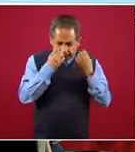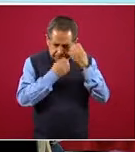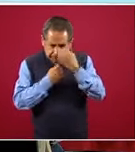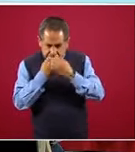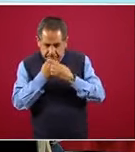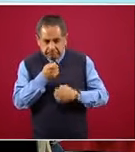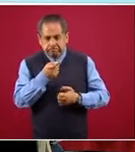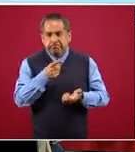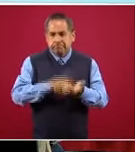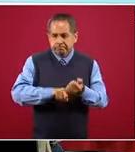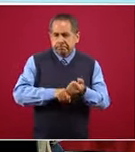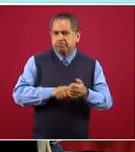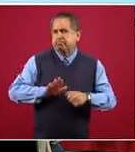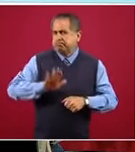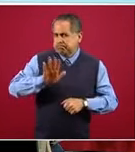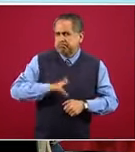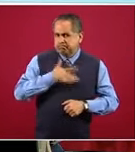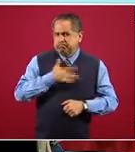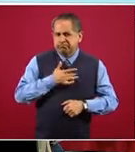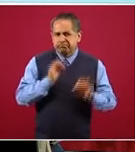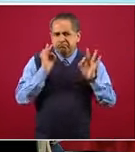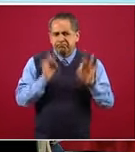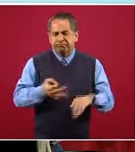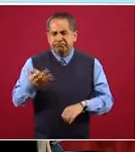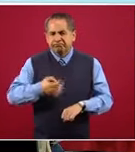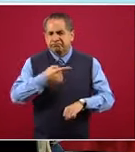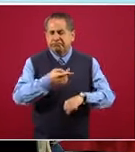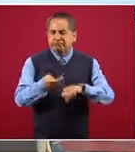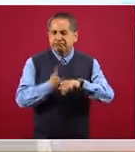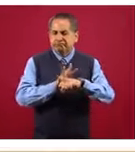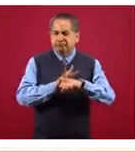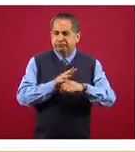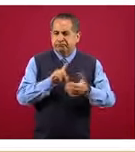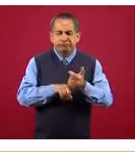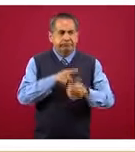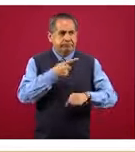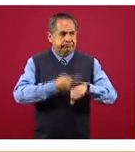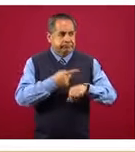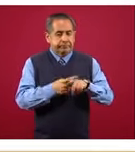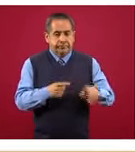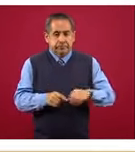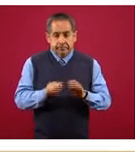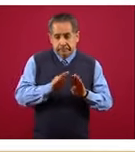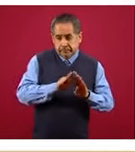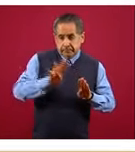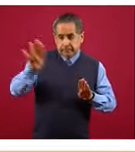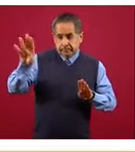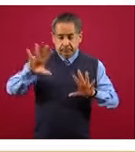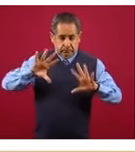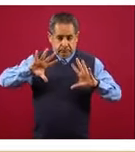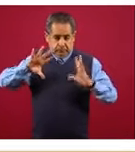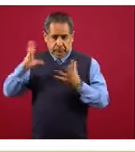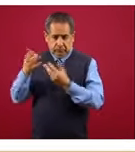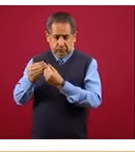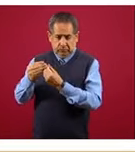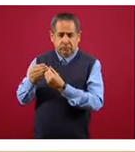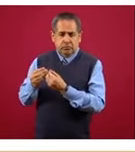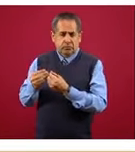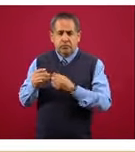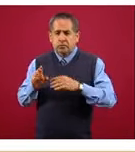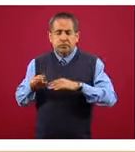estudio por tener signos y síntomas compatibles con COVID. Vemos que en las barras apiladas, es decir, el total de